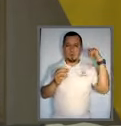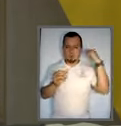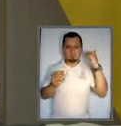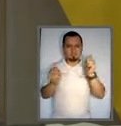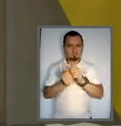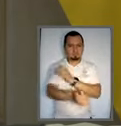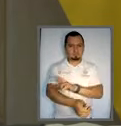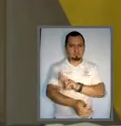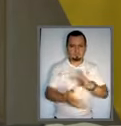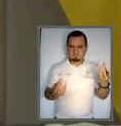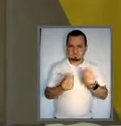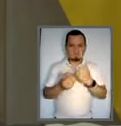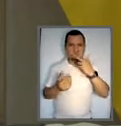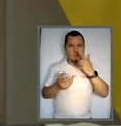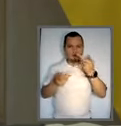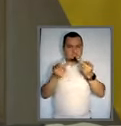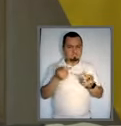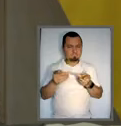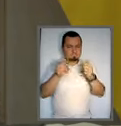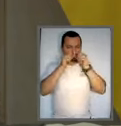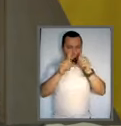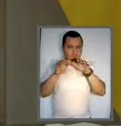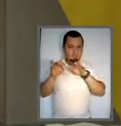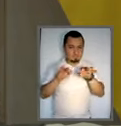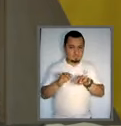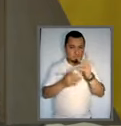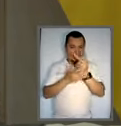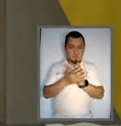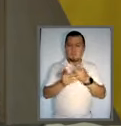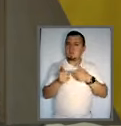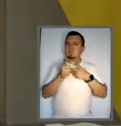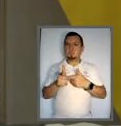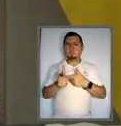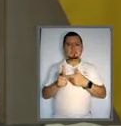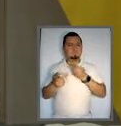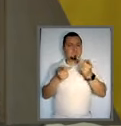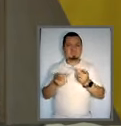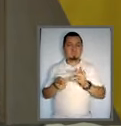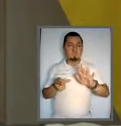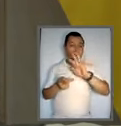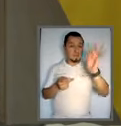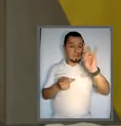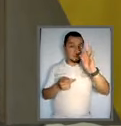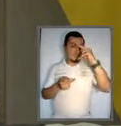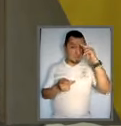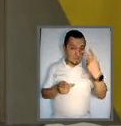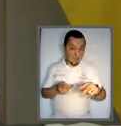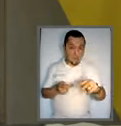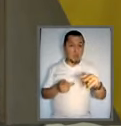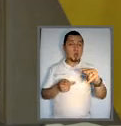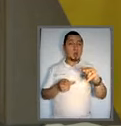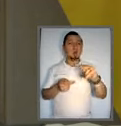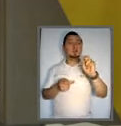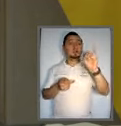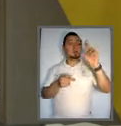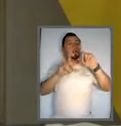la coordinación cada día es mejor para la operación de este programa y se va a mantener como tal, independientemente si en México toman en